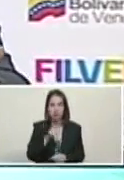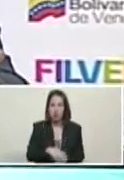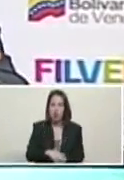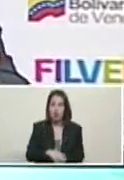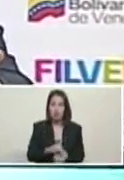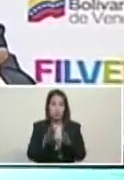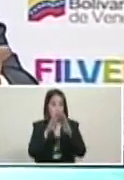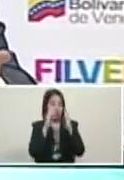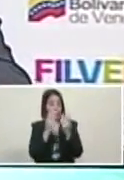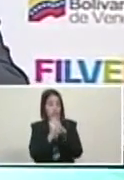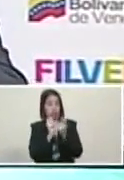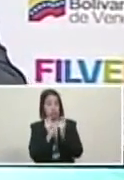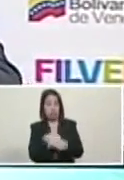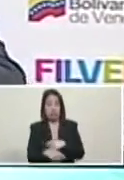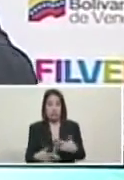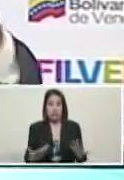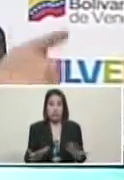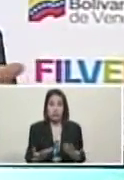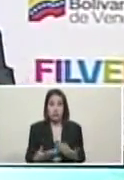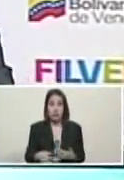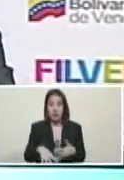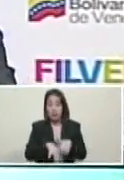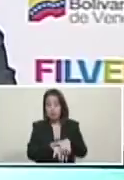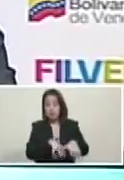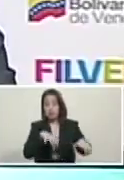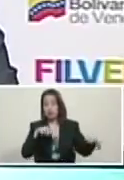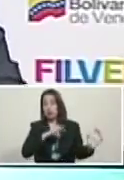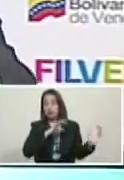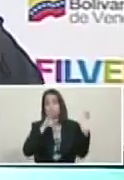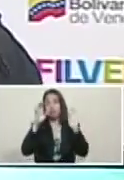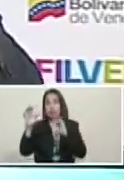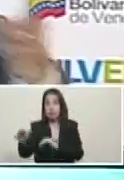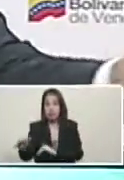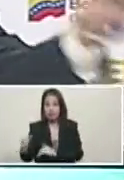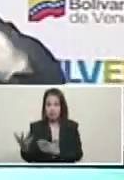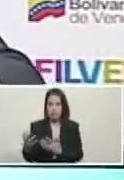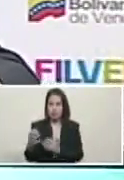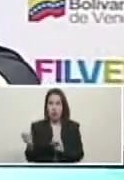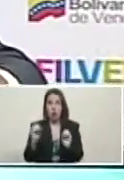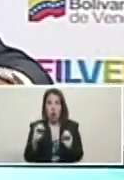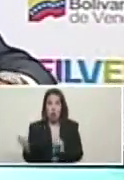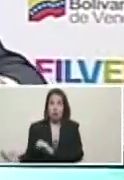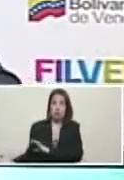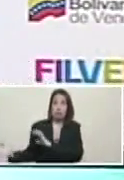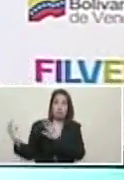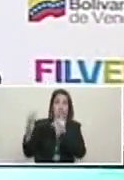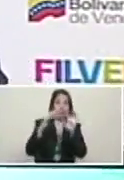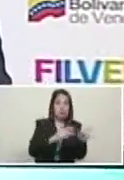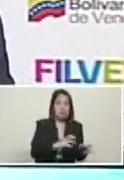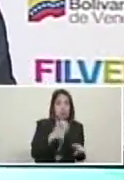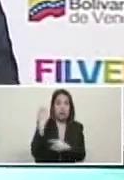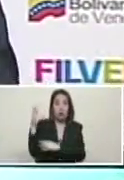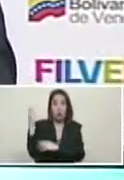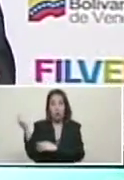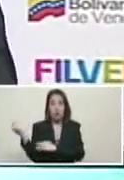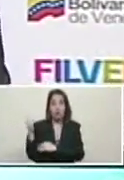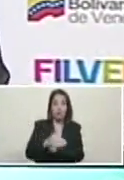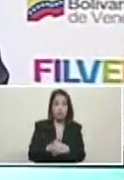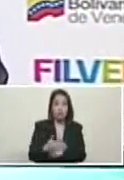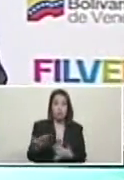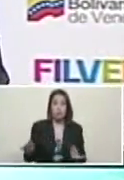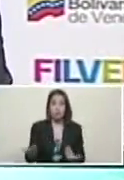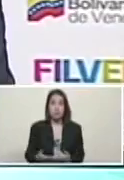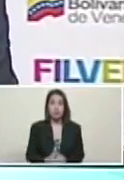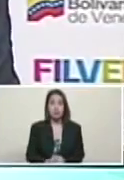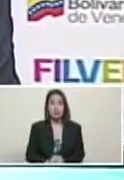revés. Dicen que por millones se están yendo de Venezuela. No, por miles se vienen de Colombia para acá. Deben saberlo